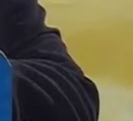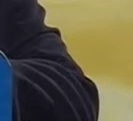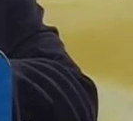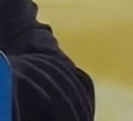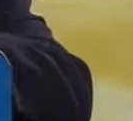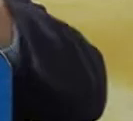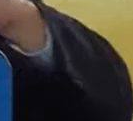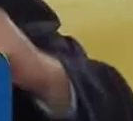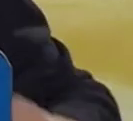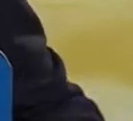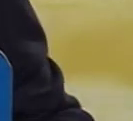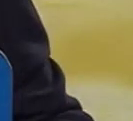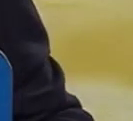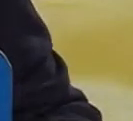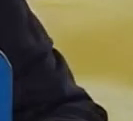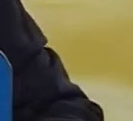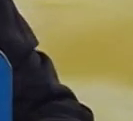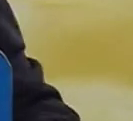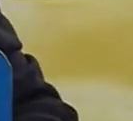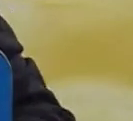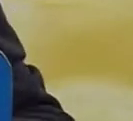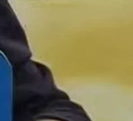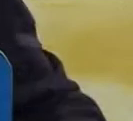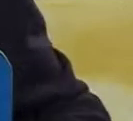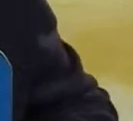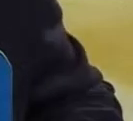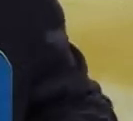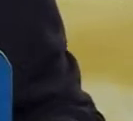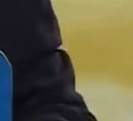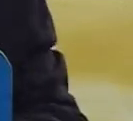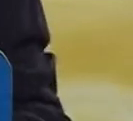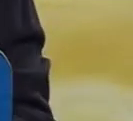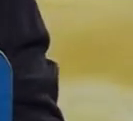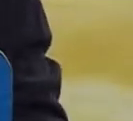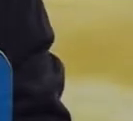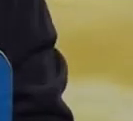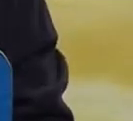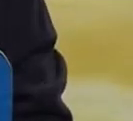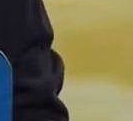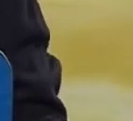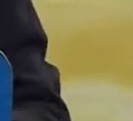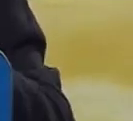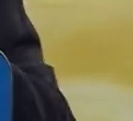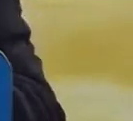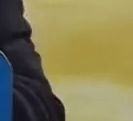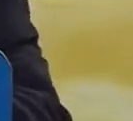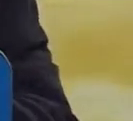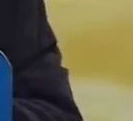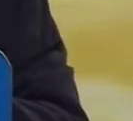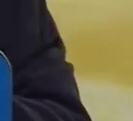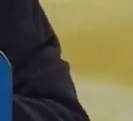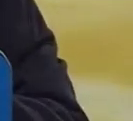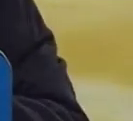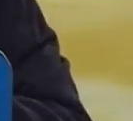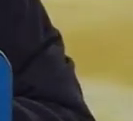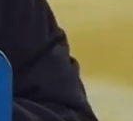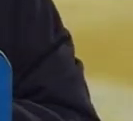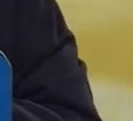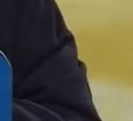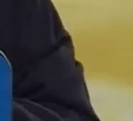esta completa sanidad en presencia de todos vosotros. Padre, gracias por tu